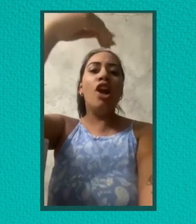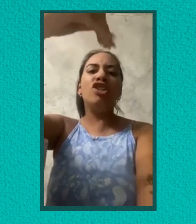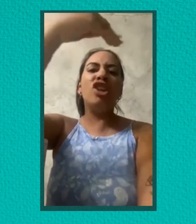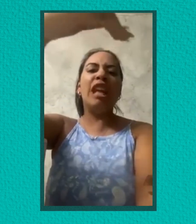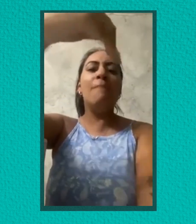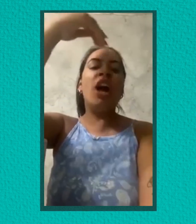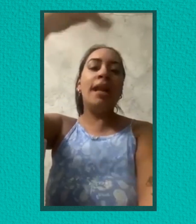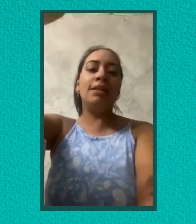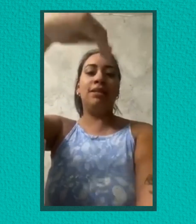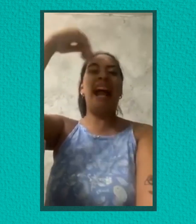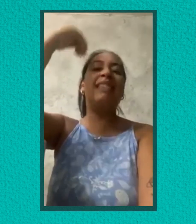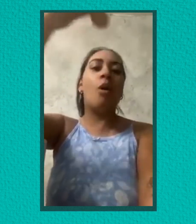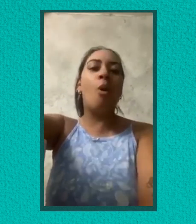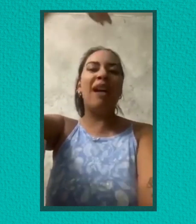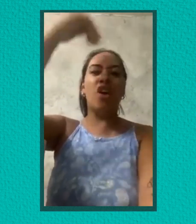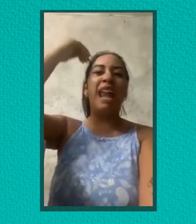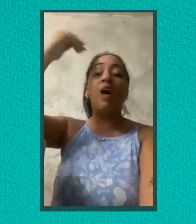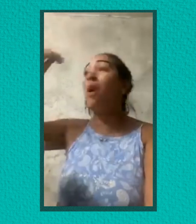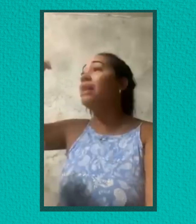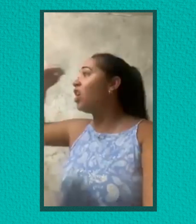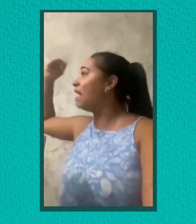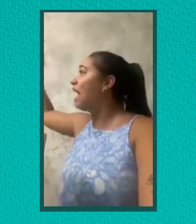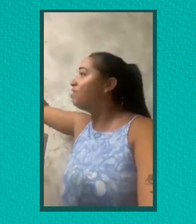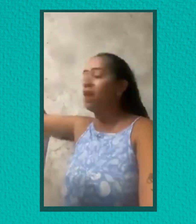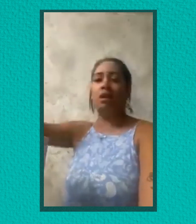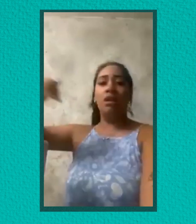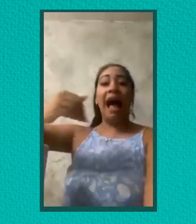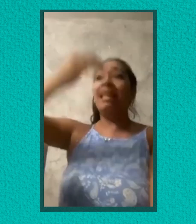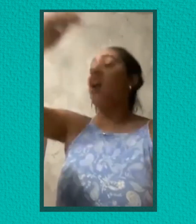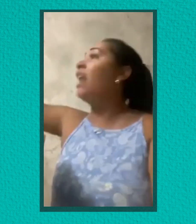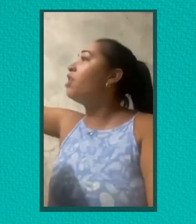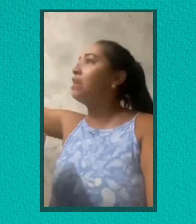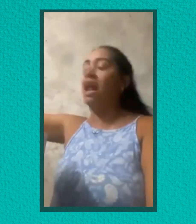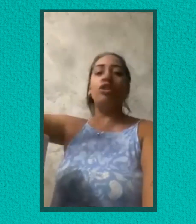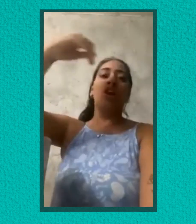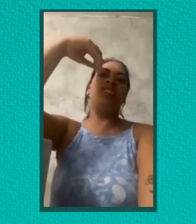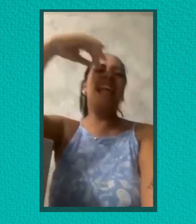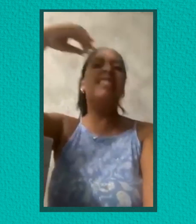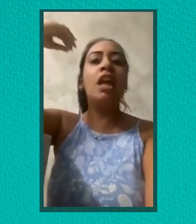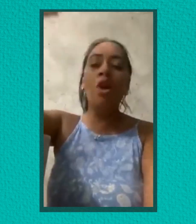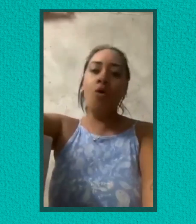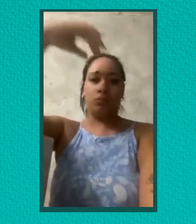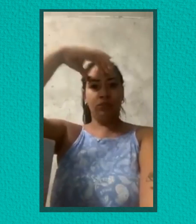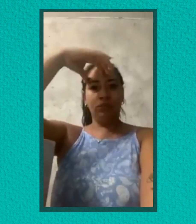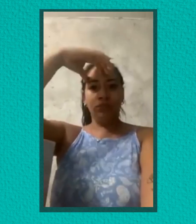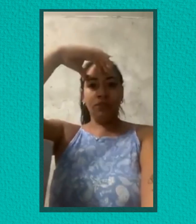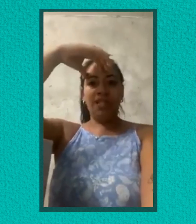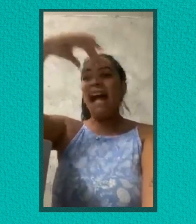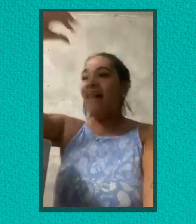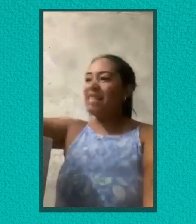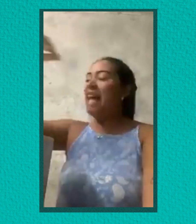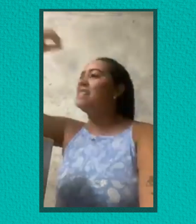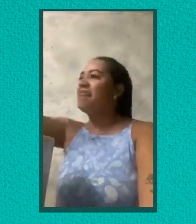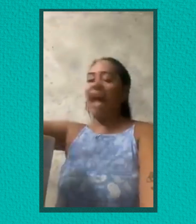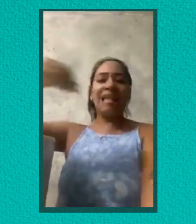es lo que nosotros tenemos que resistir? ¿Hasta cuándo? Desde las 4 de la tarde hasta ahora las 12 de la noche nos quieren sin luz,